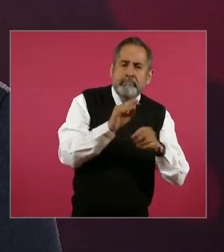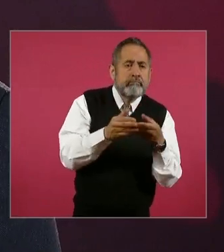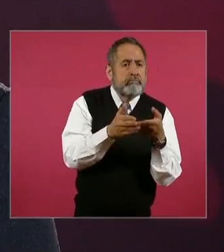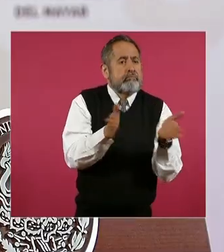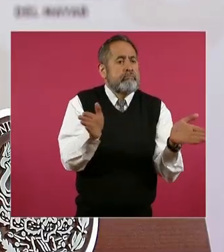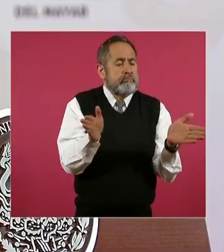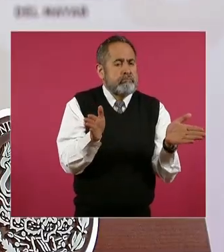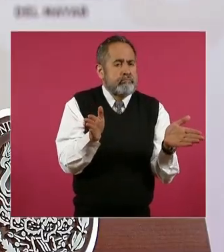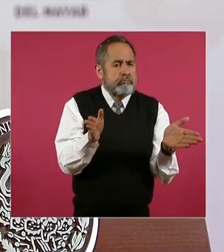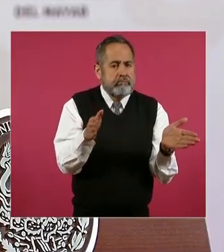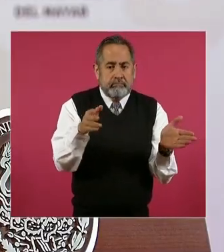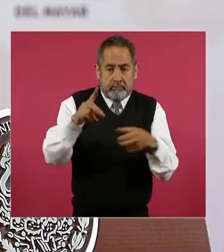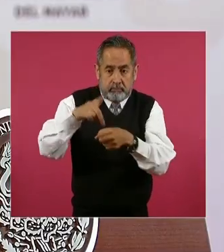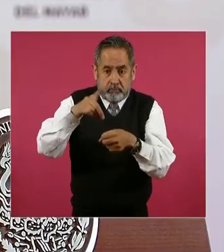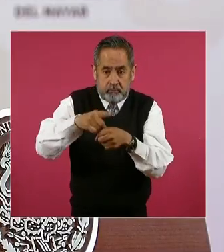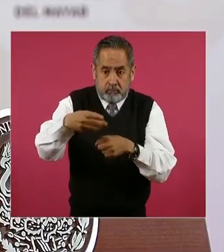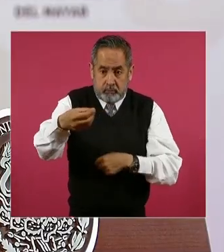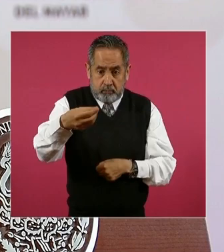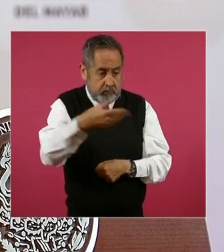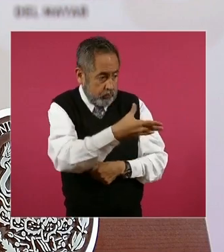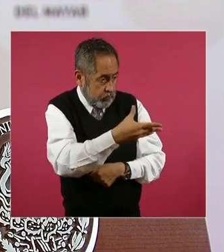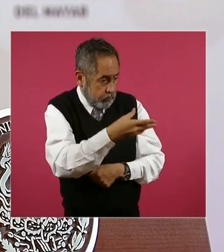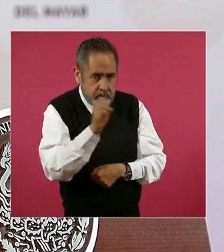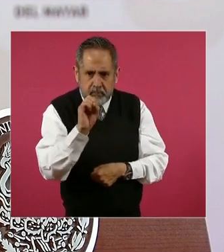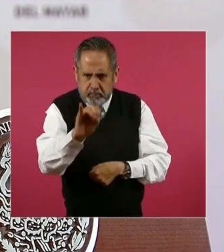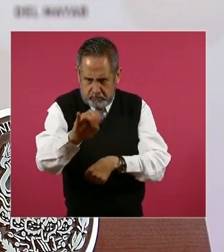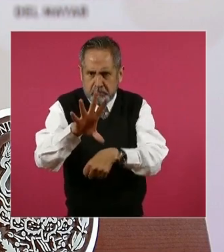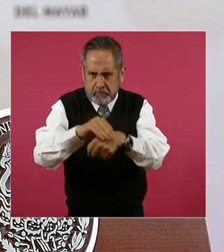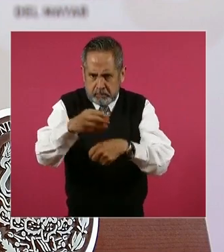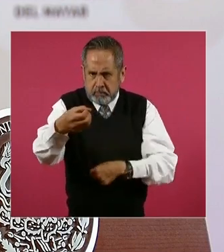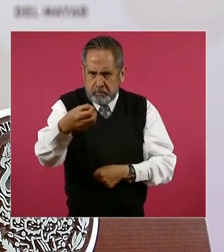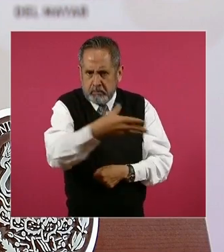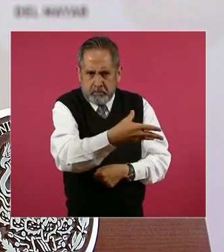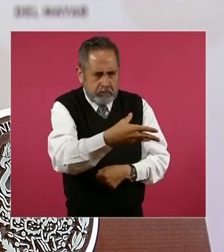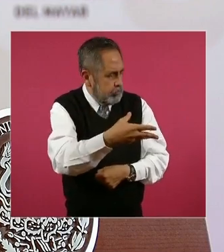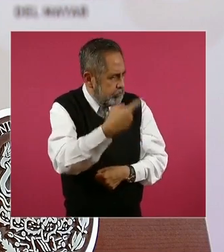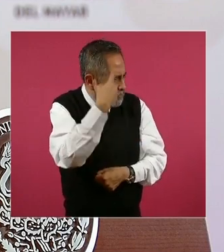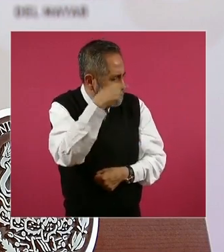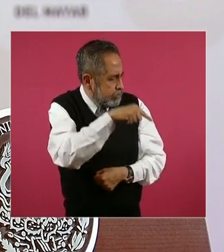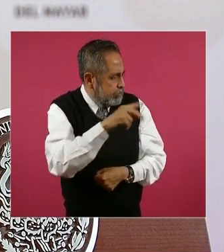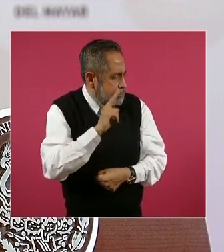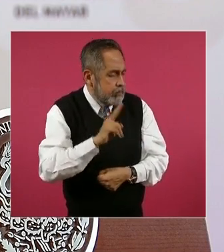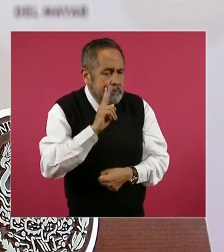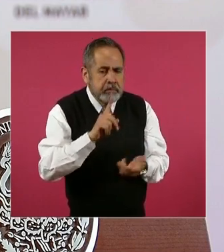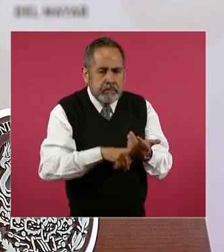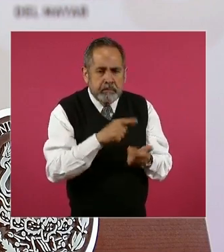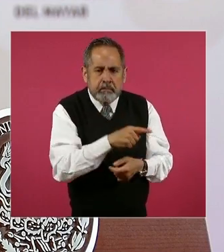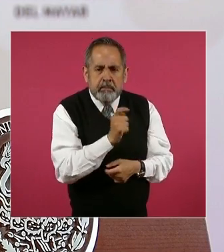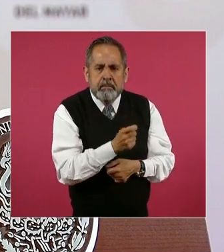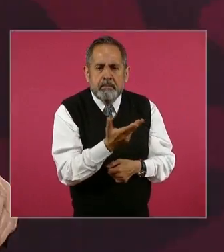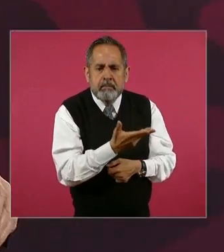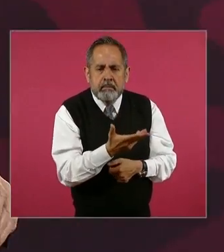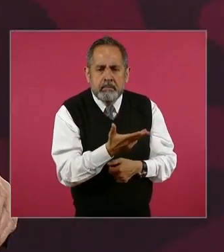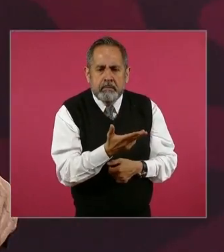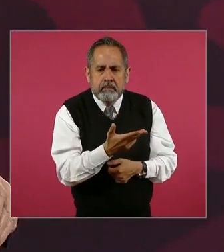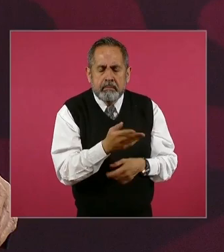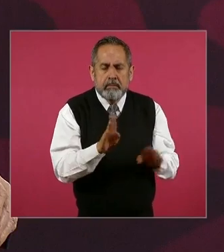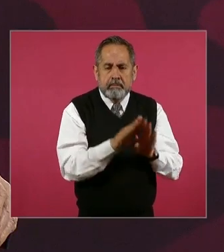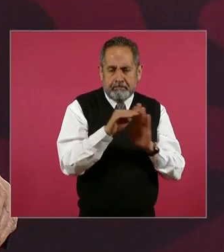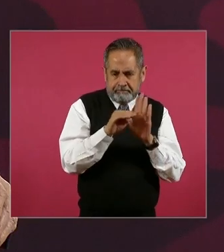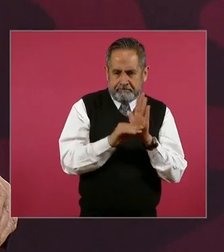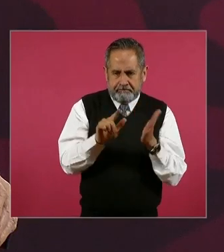público porque reciben ventaja reciben canonjía reciben un estatus